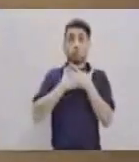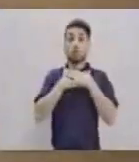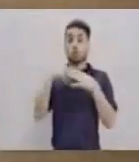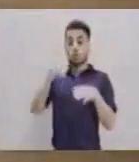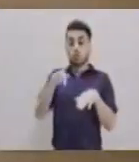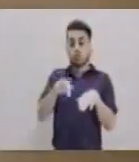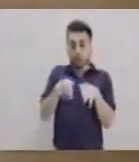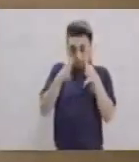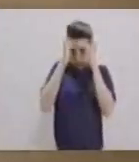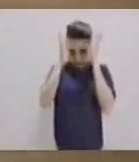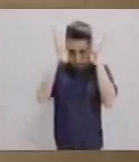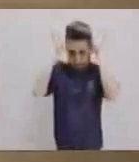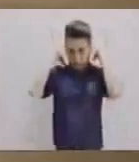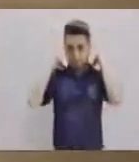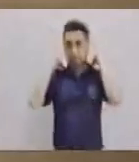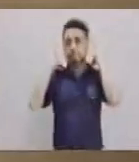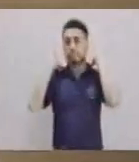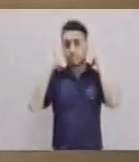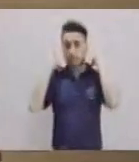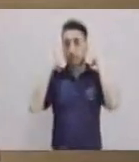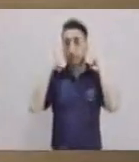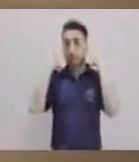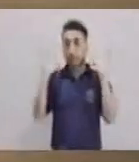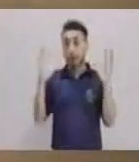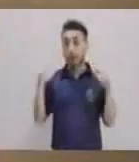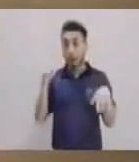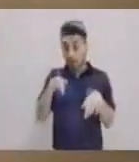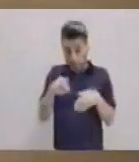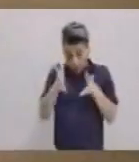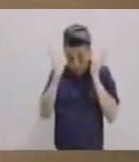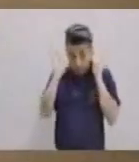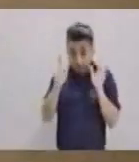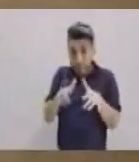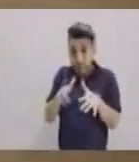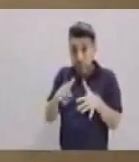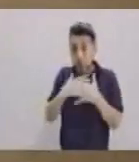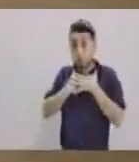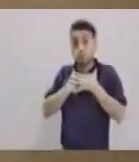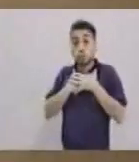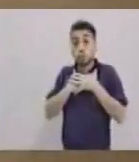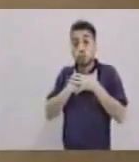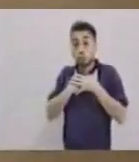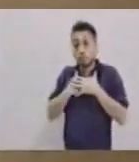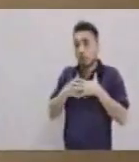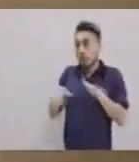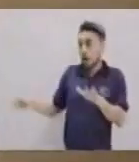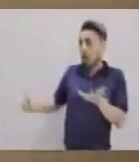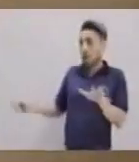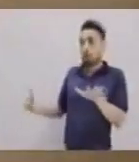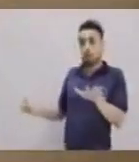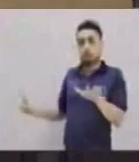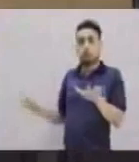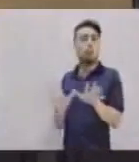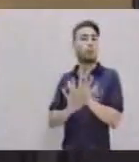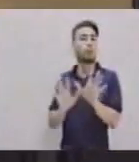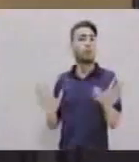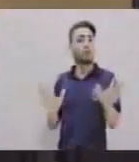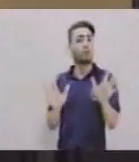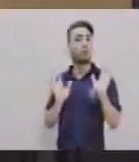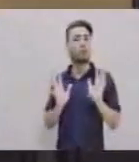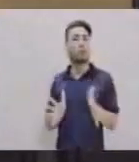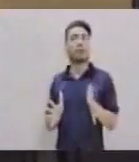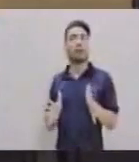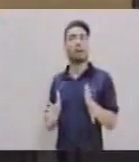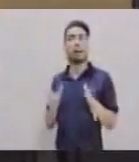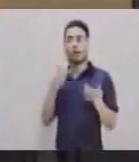a Kusu, el armadillo. Del susto, Kusu dejó de sacudir la hojarasca y se